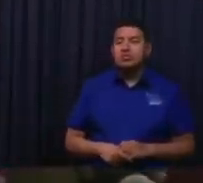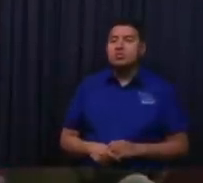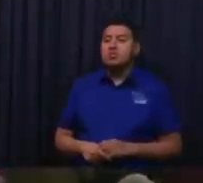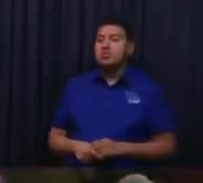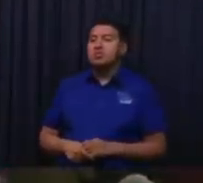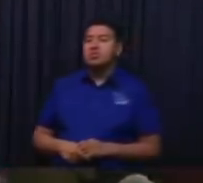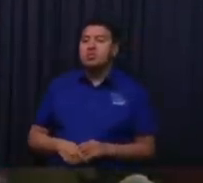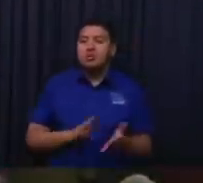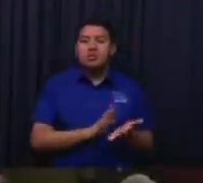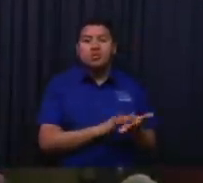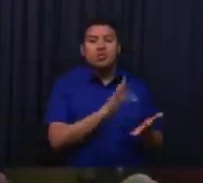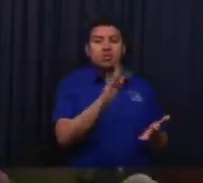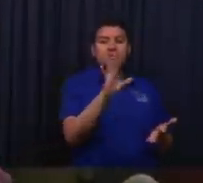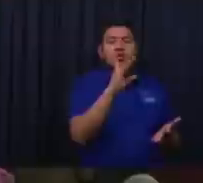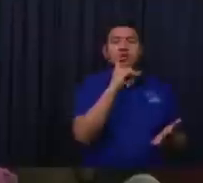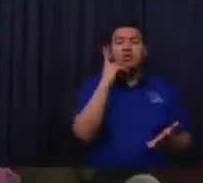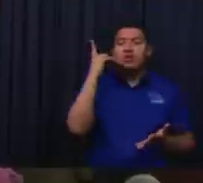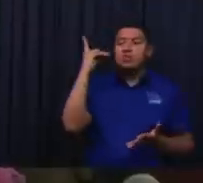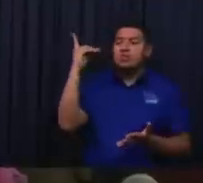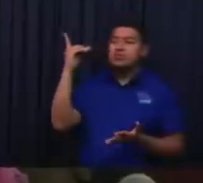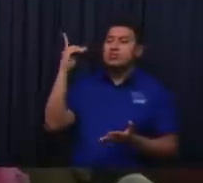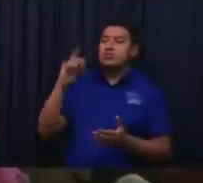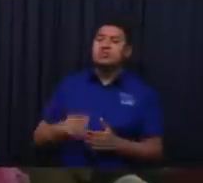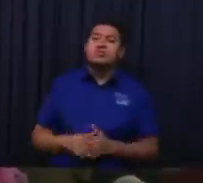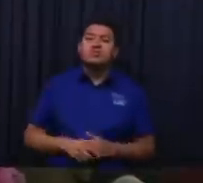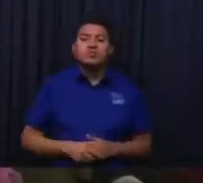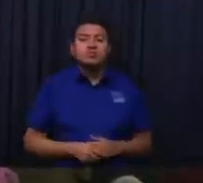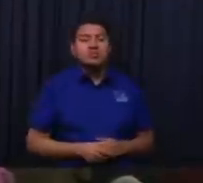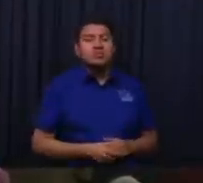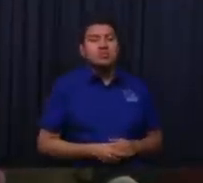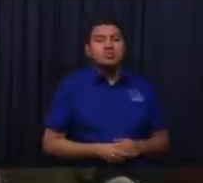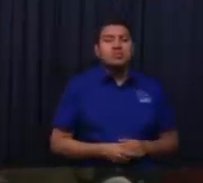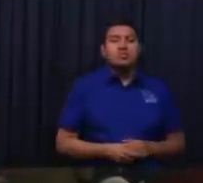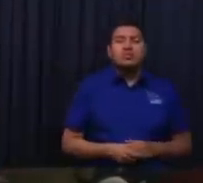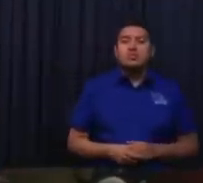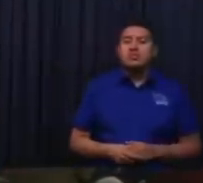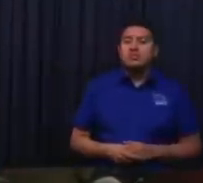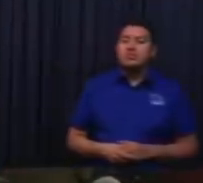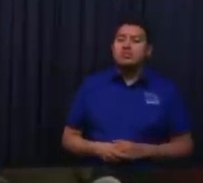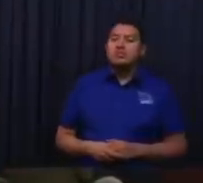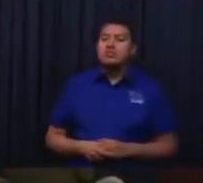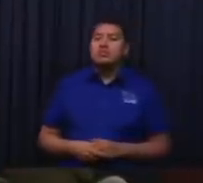Dios. La invitación está abierta y voy a invitar a